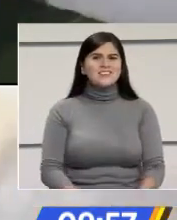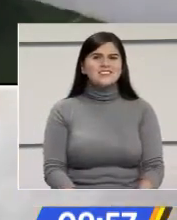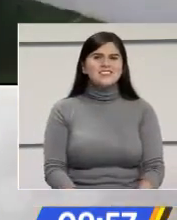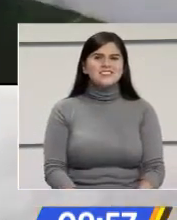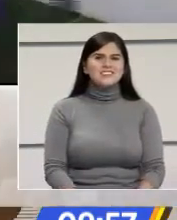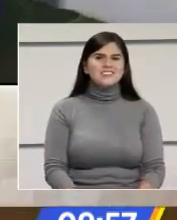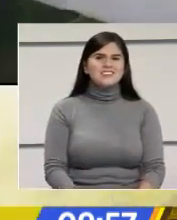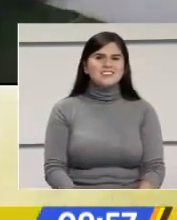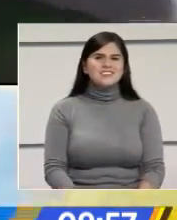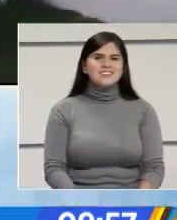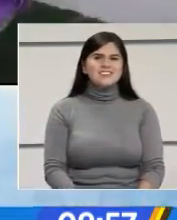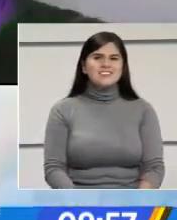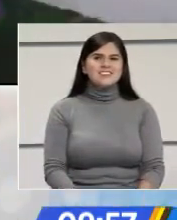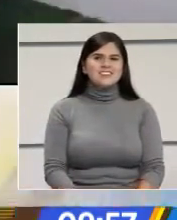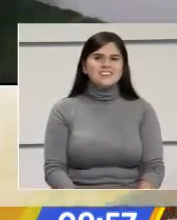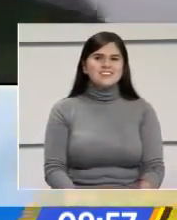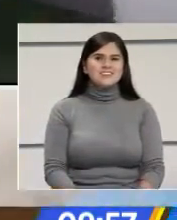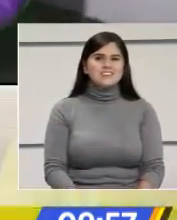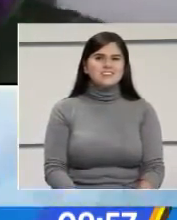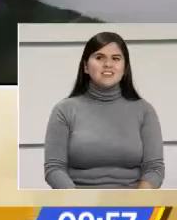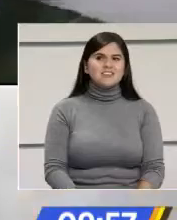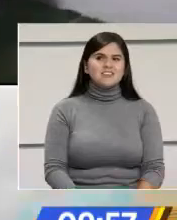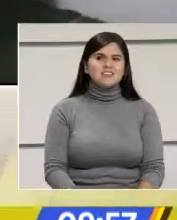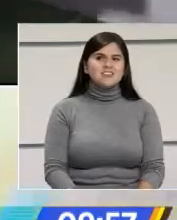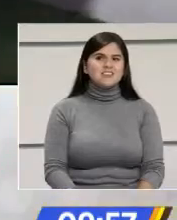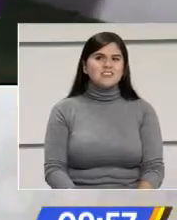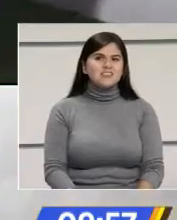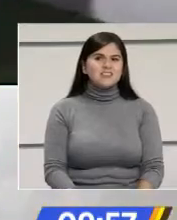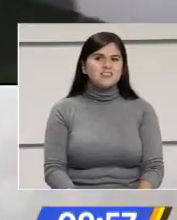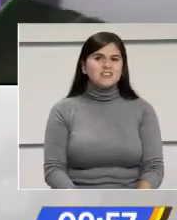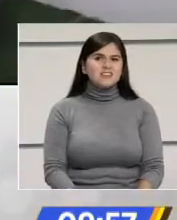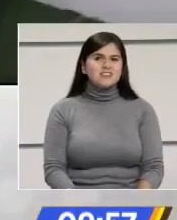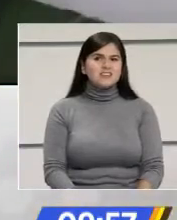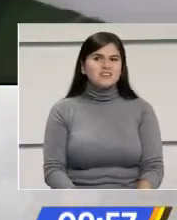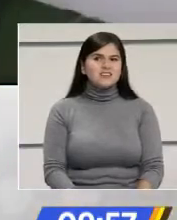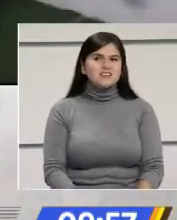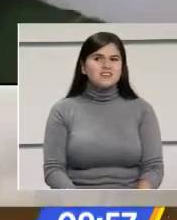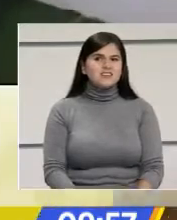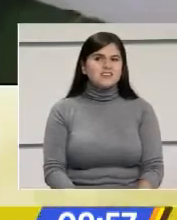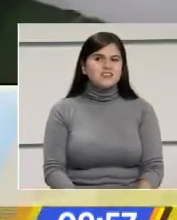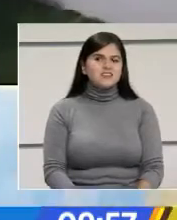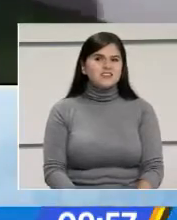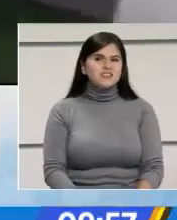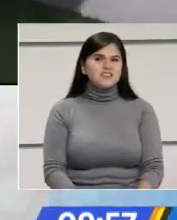Cruz. Ese es diferente. Ese es que nos pusieron el pico del sapo, pero igual.